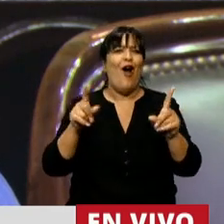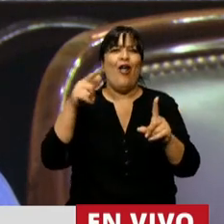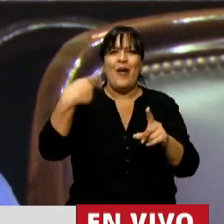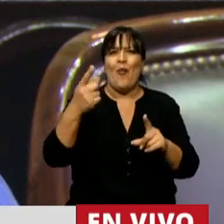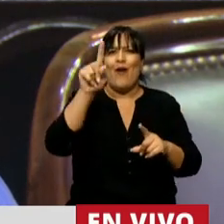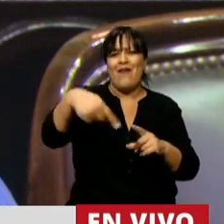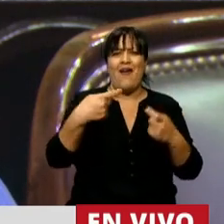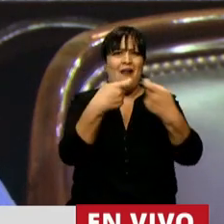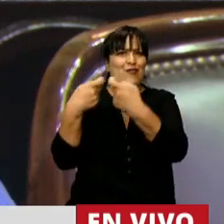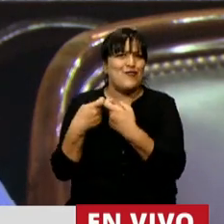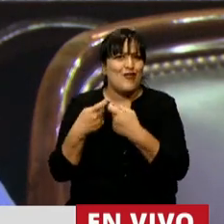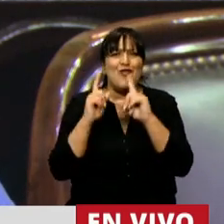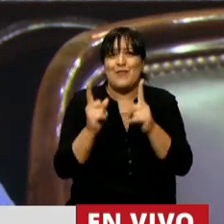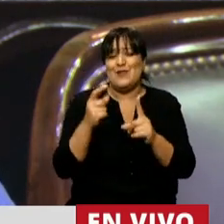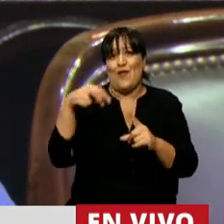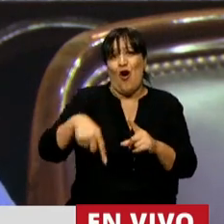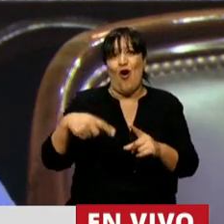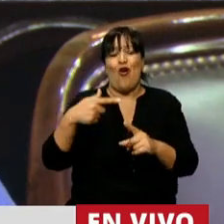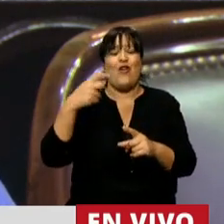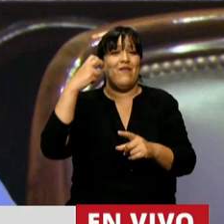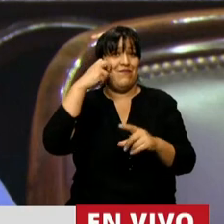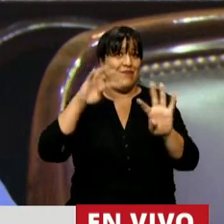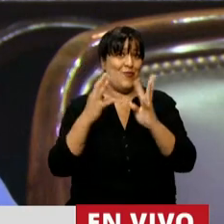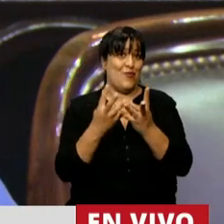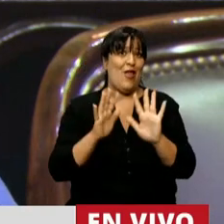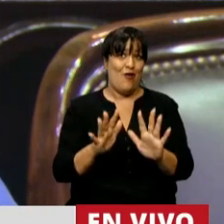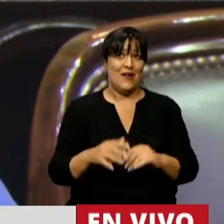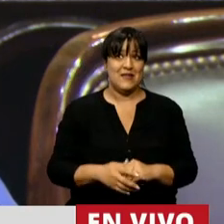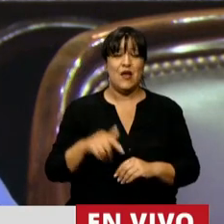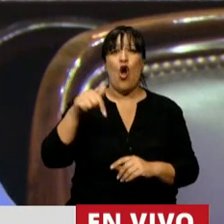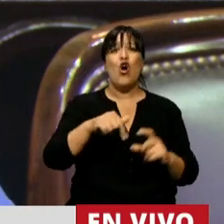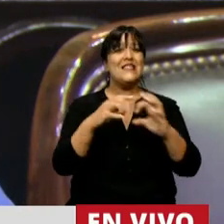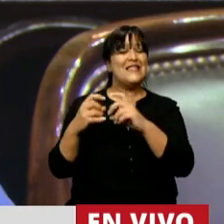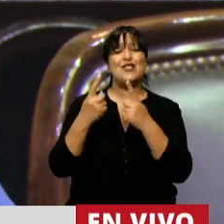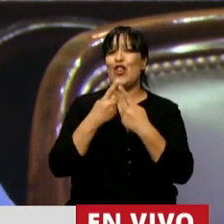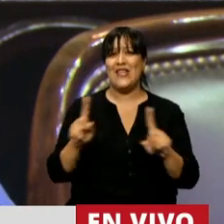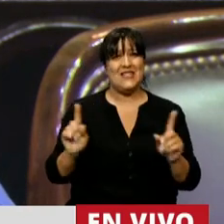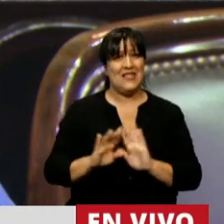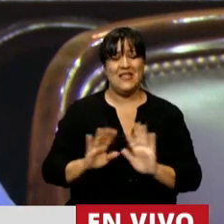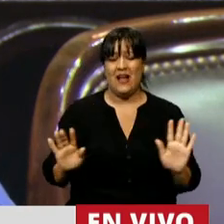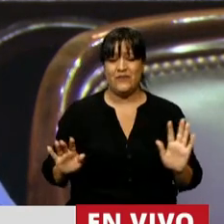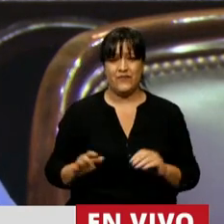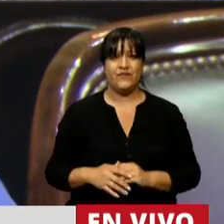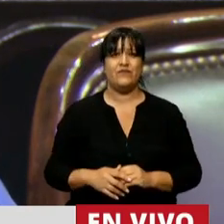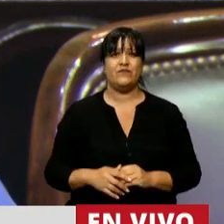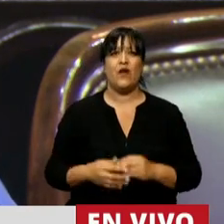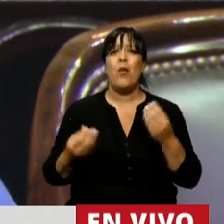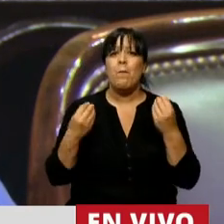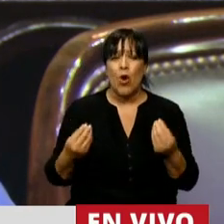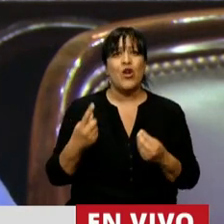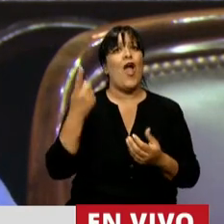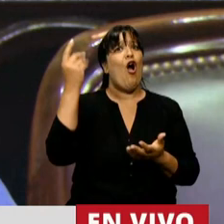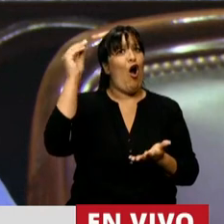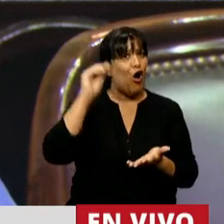como lo que está ocurriendo hoy en la Cámara de Diputados. Es una sesión distinta, presidente, porque una vez